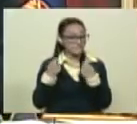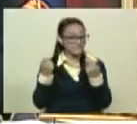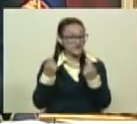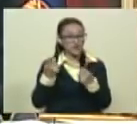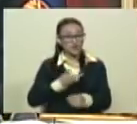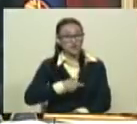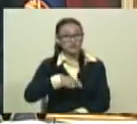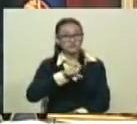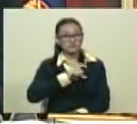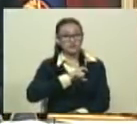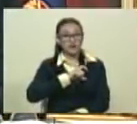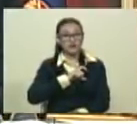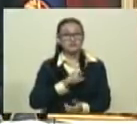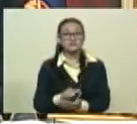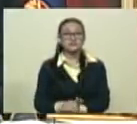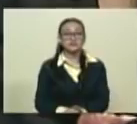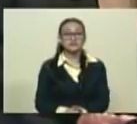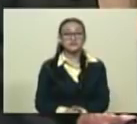de Cataluña